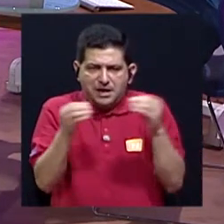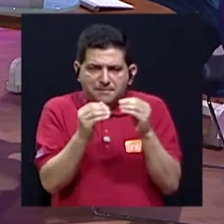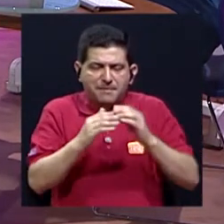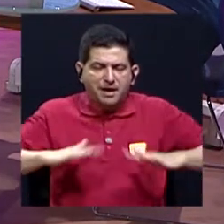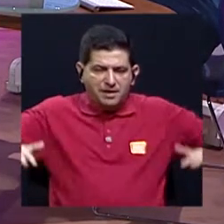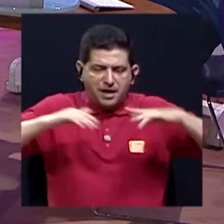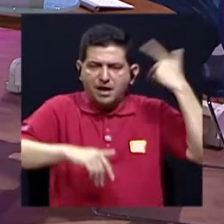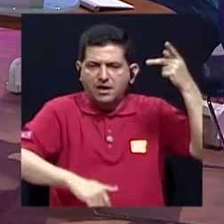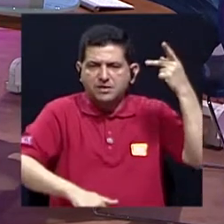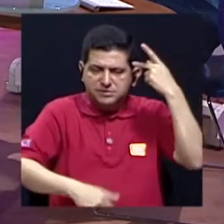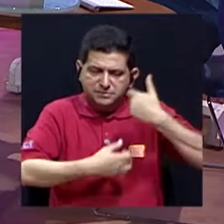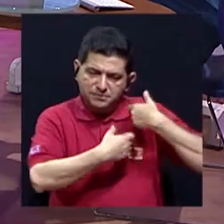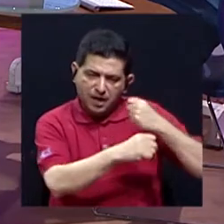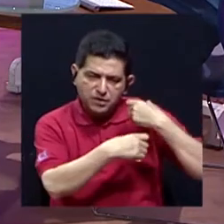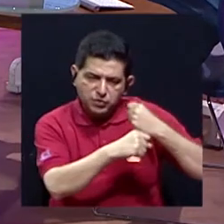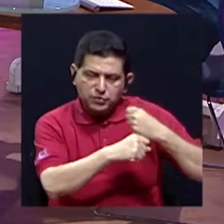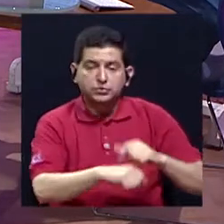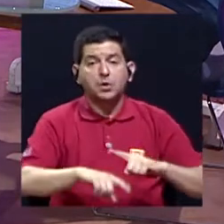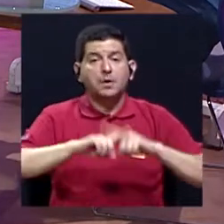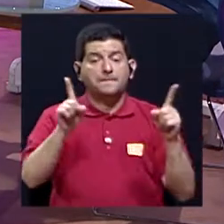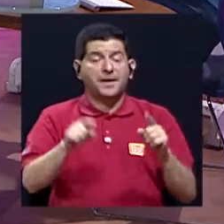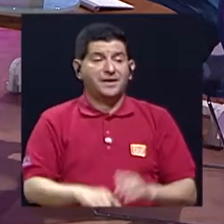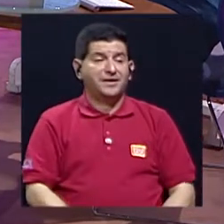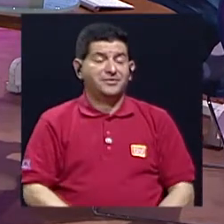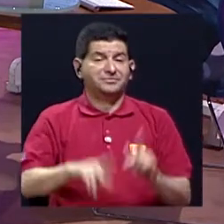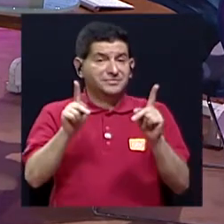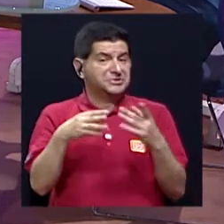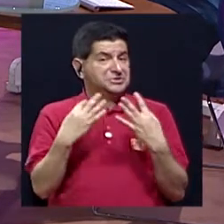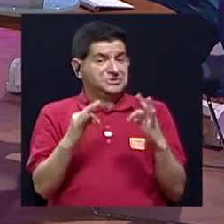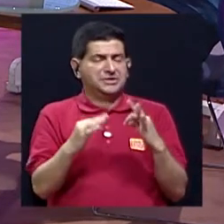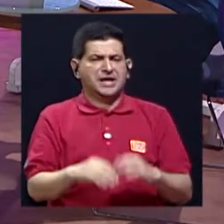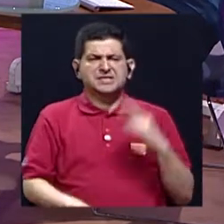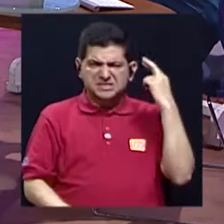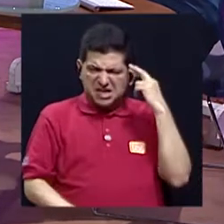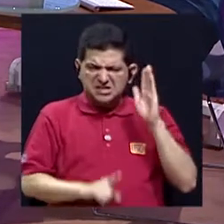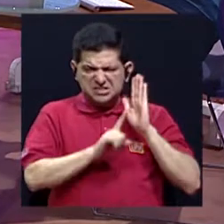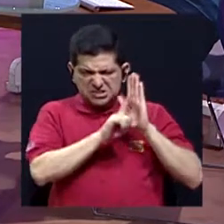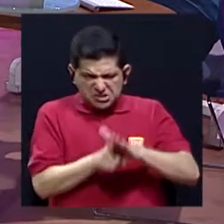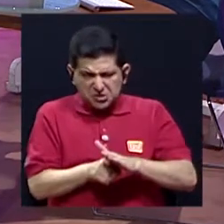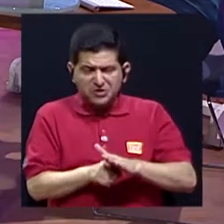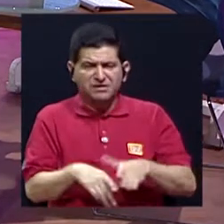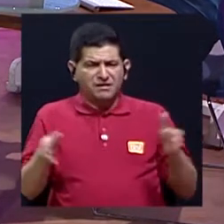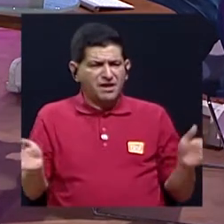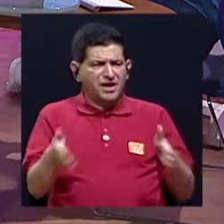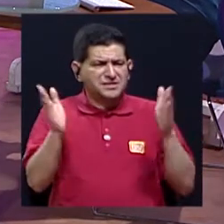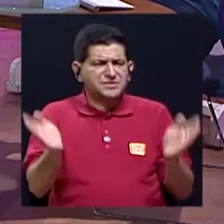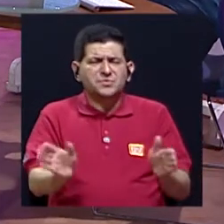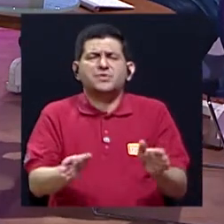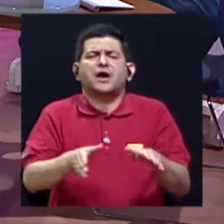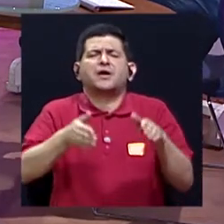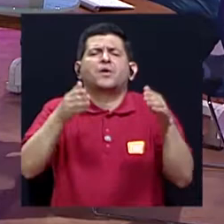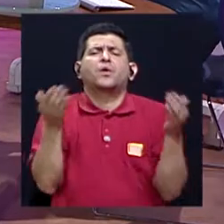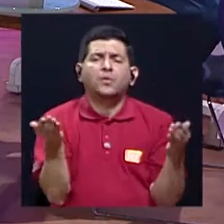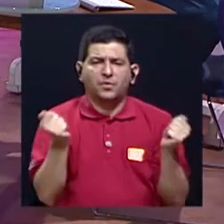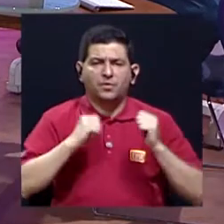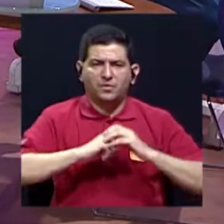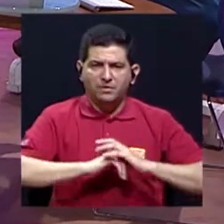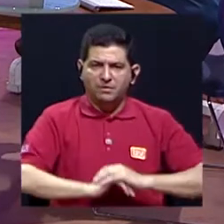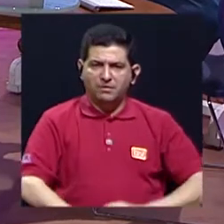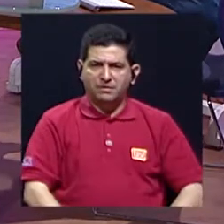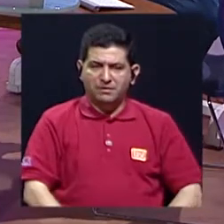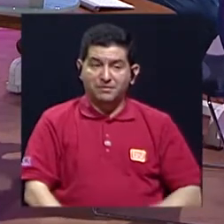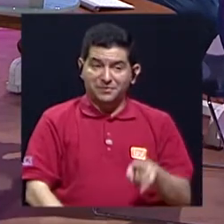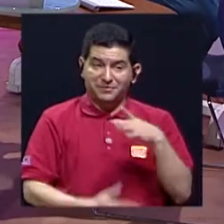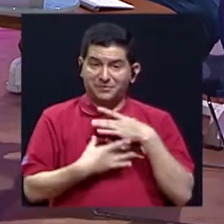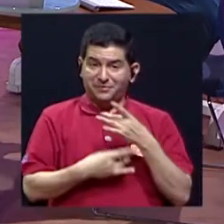estos espacios políticos municipales, pero no se animan precisamente por el acoso que tanto se da? ¿Cómo animarlas? Animarnos, dice María Los. Eso